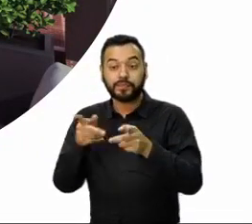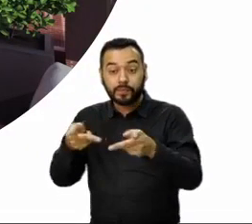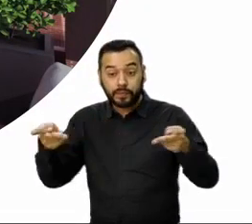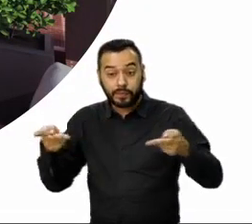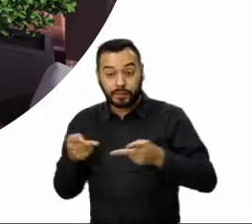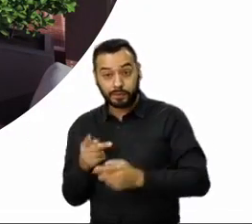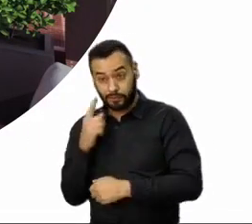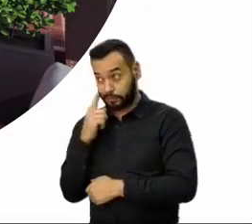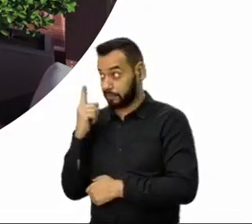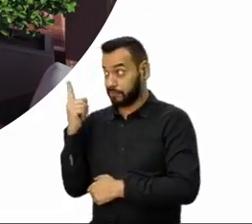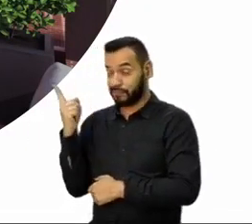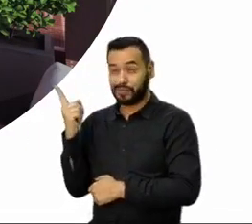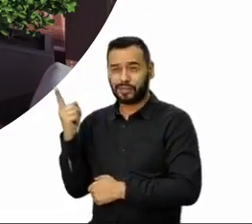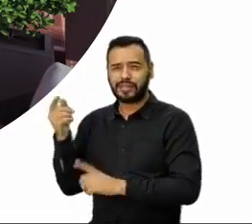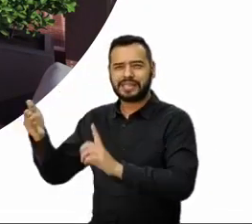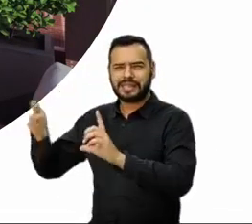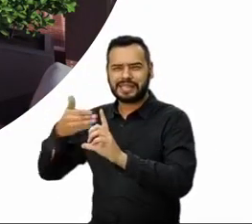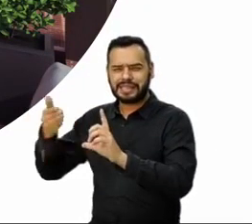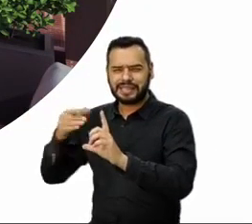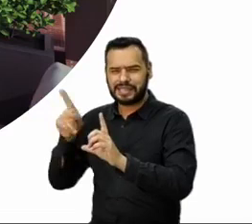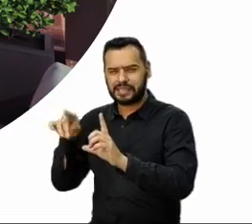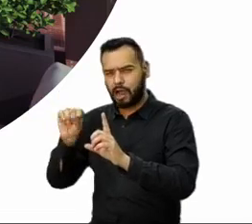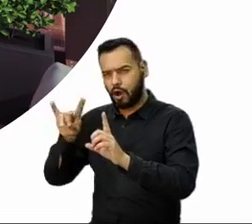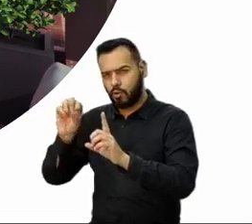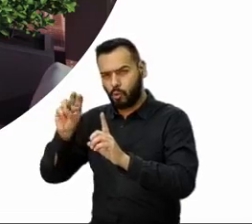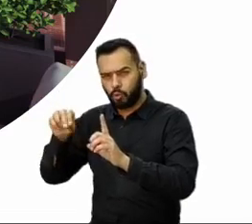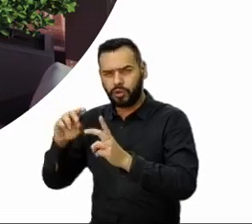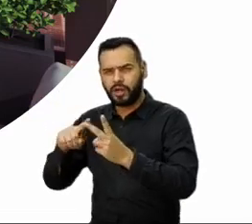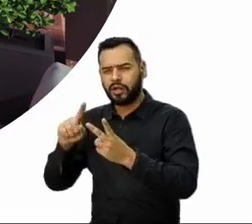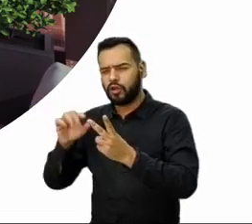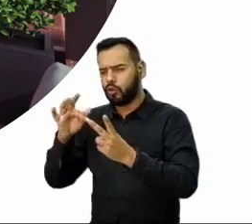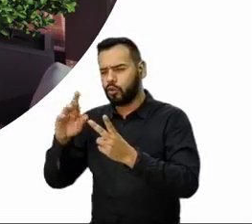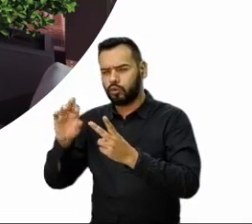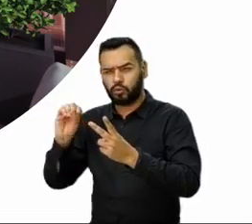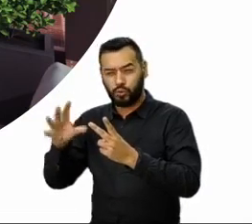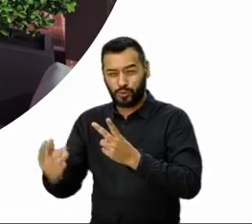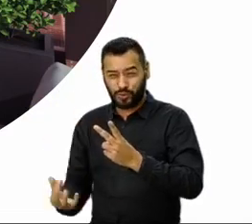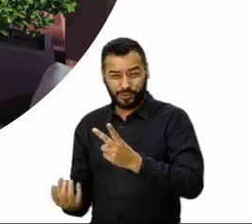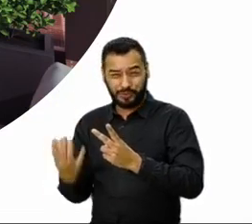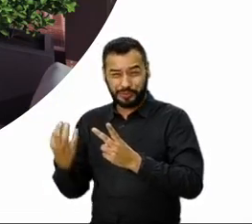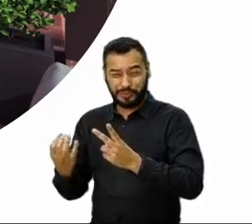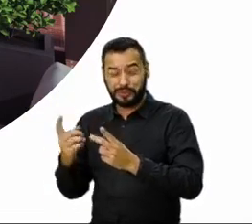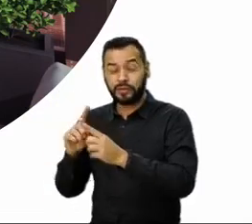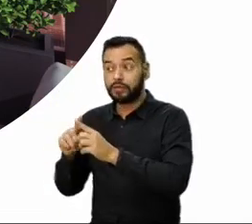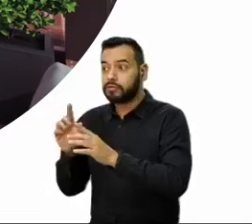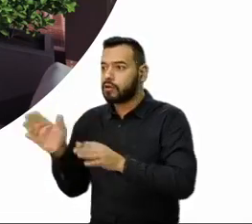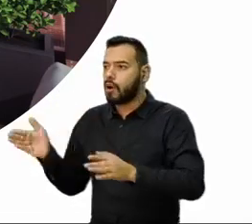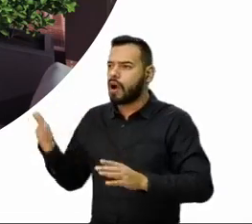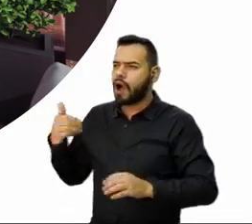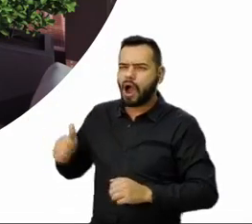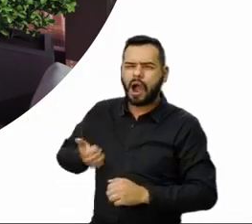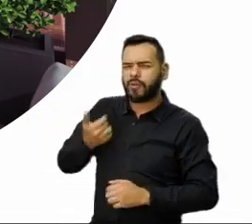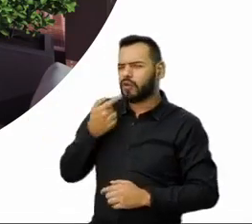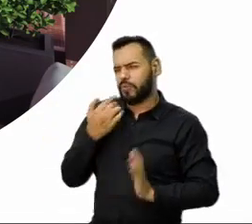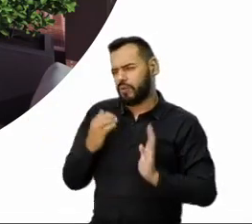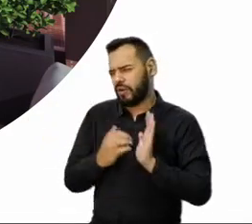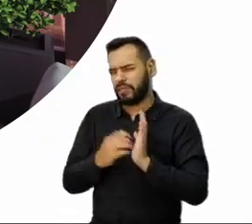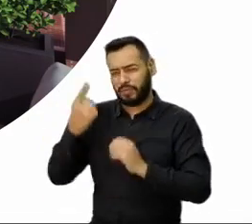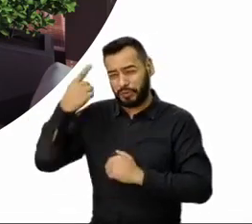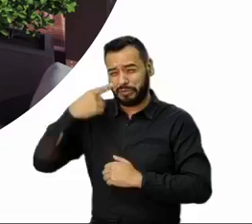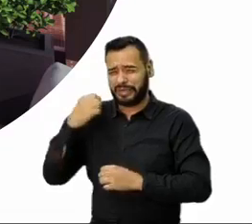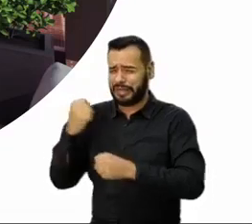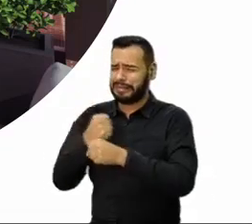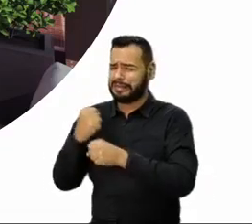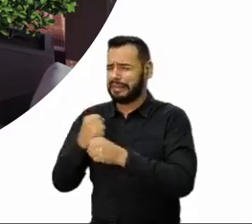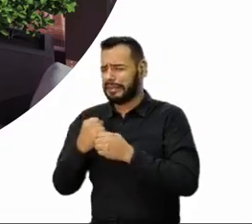zona maravillosa de sauna y turco estos espacios son muy cómodos y nada mejor digamos que poder aprovechar un día de trabajo con